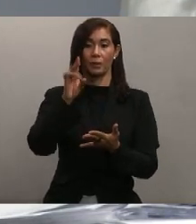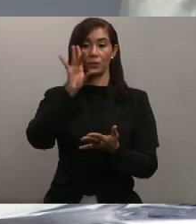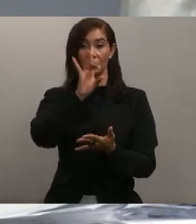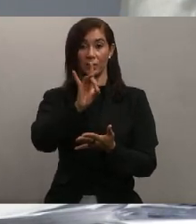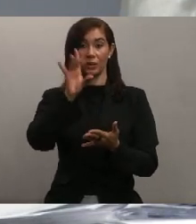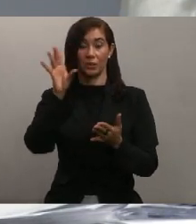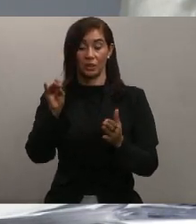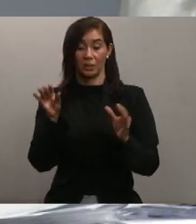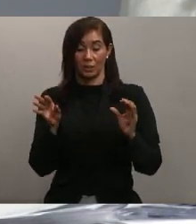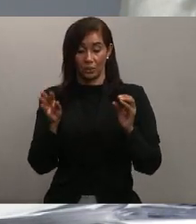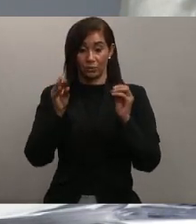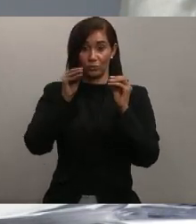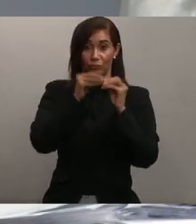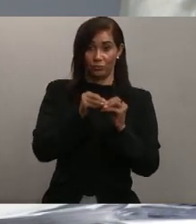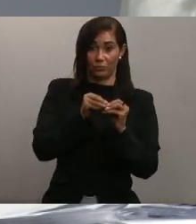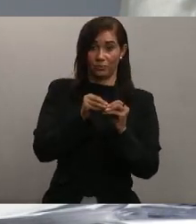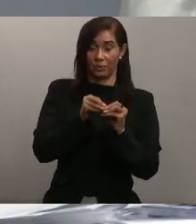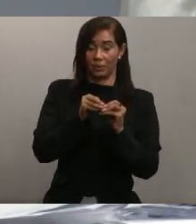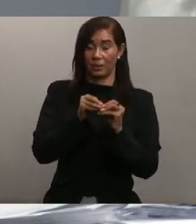7.288 acumulados,